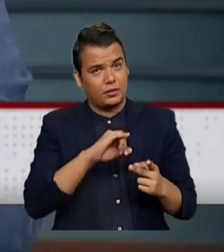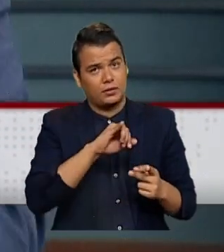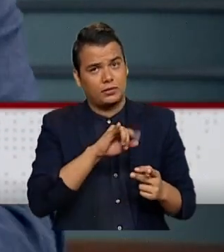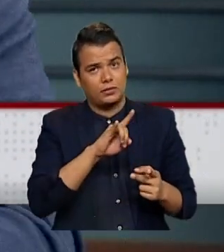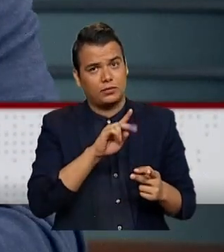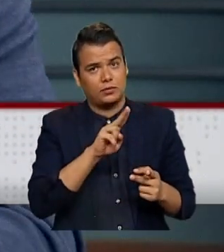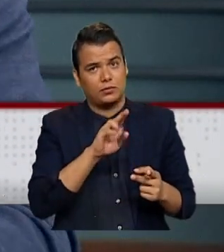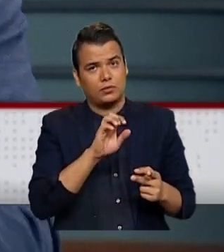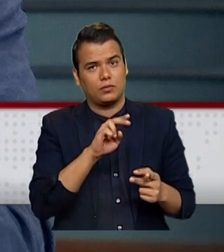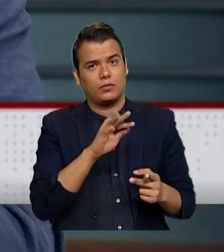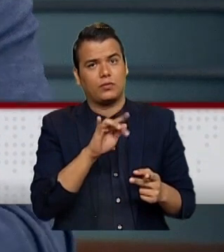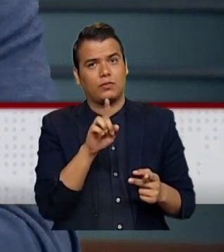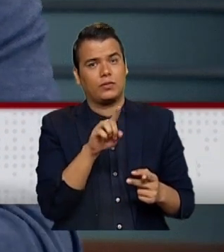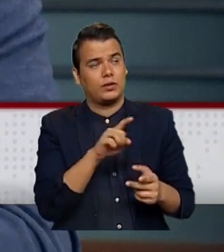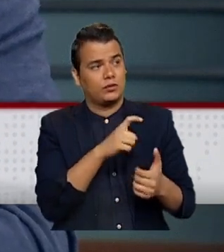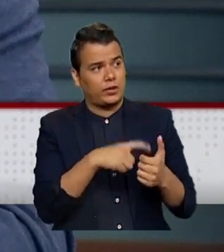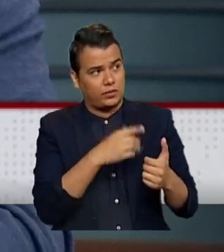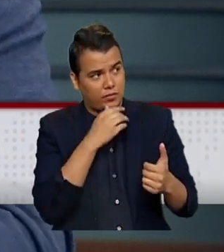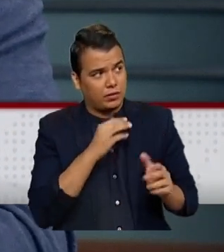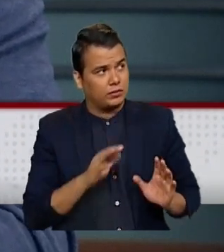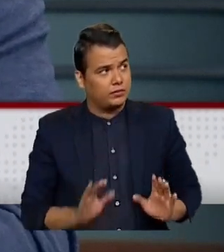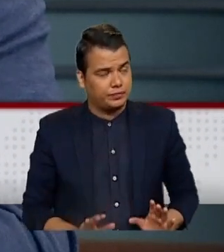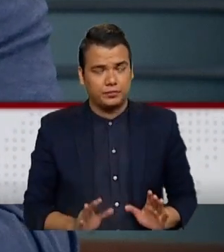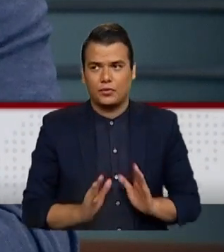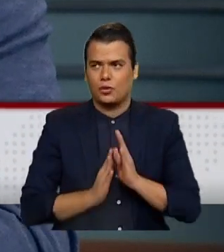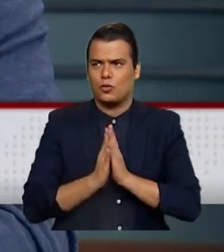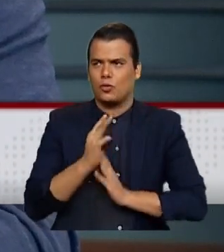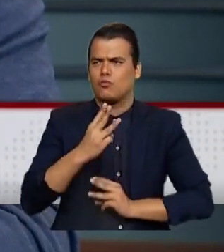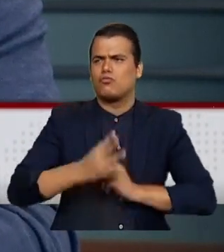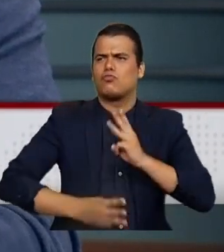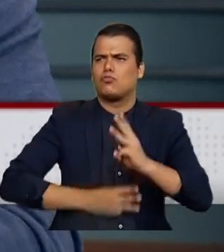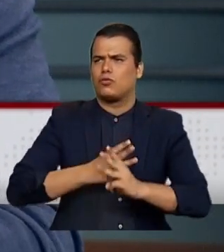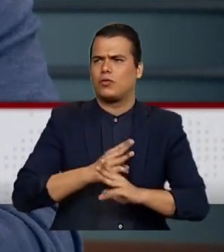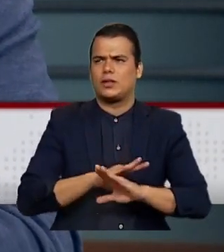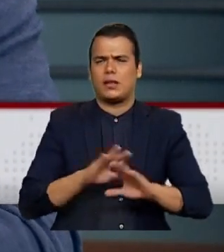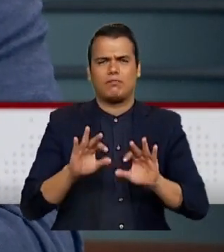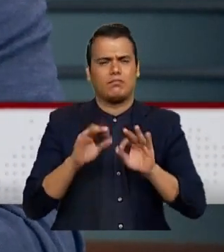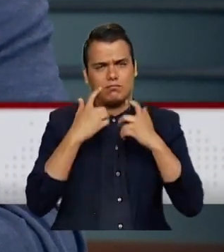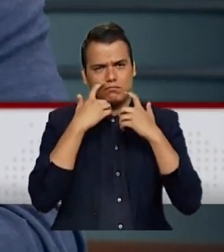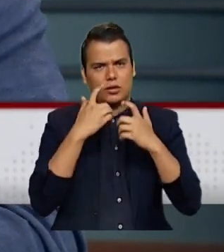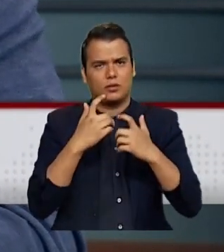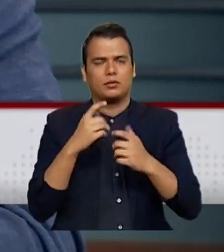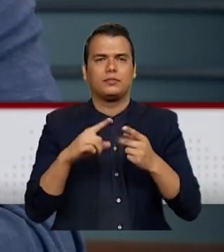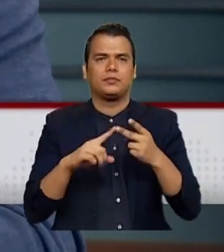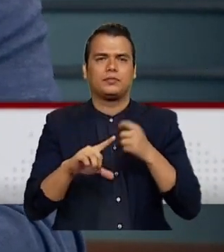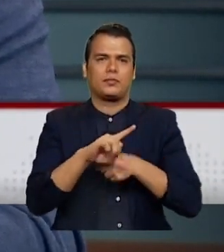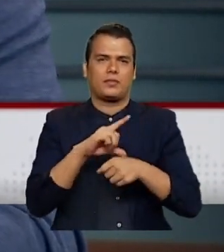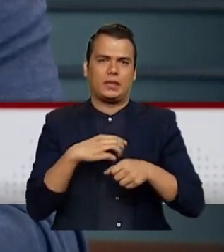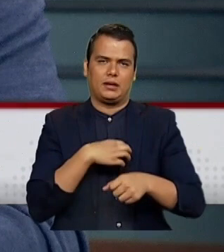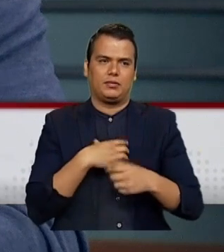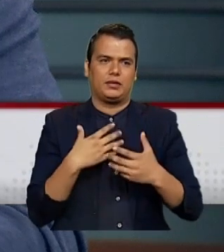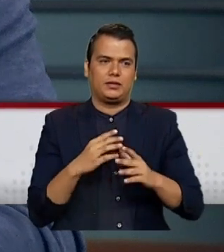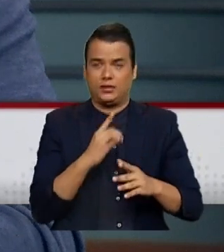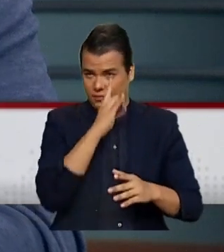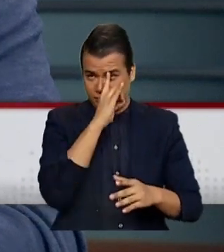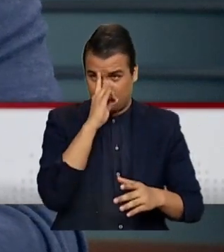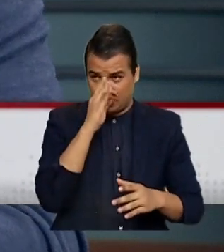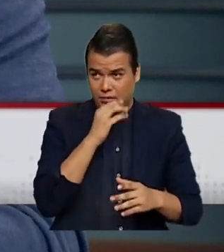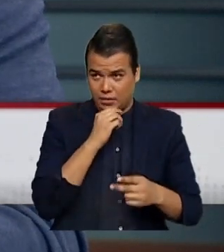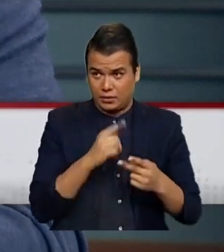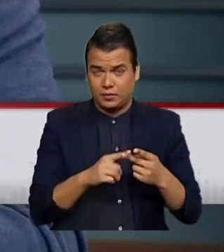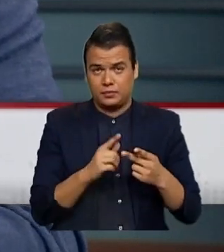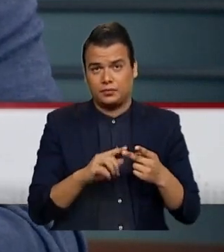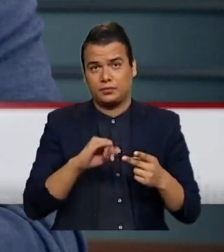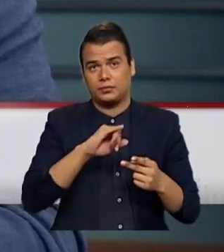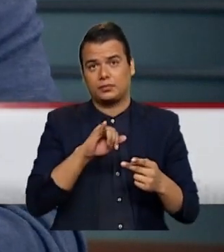mí, Jaime Orlando, después de una Copa del Mundo, el top del fútbol, después de un Mundial, viene a la Champions, pero pierde sabor sin Real Madrid y sin